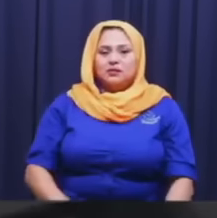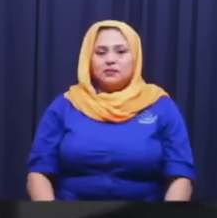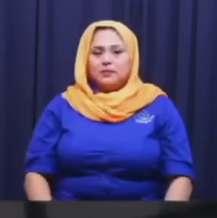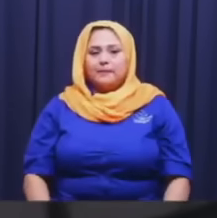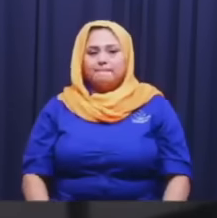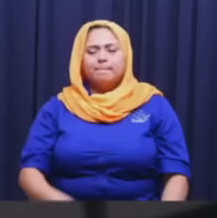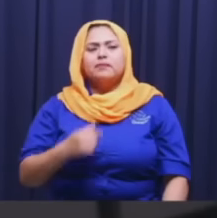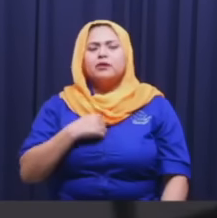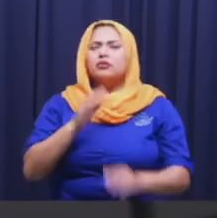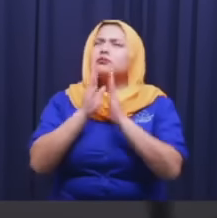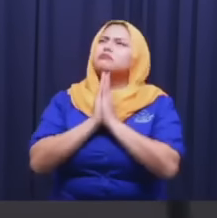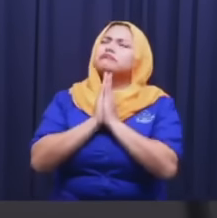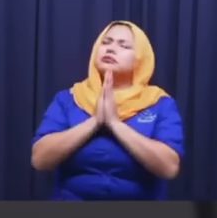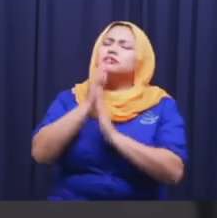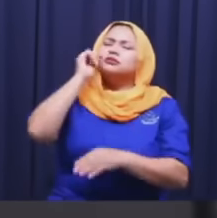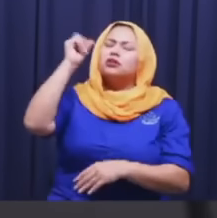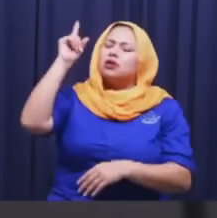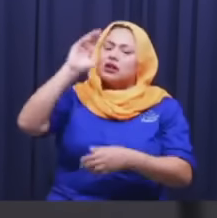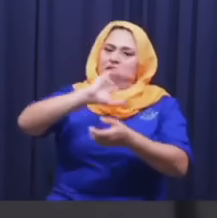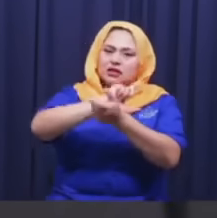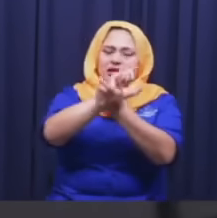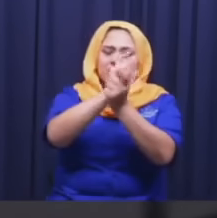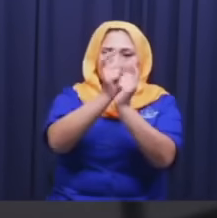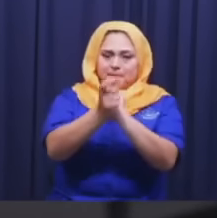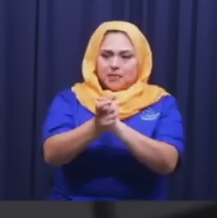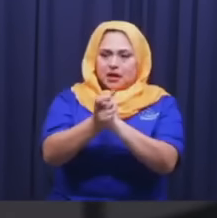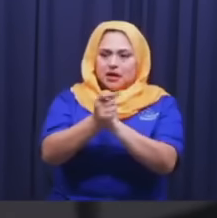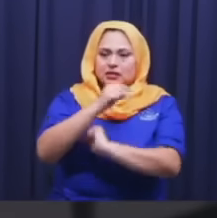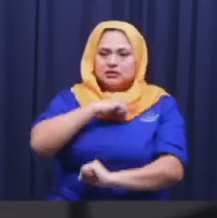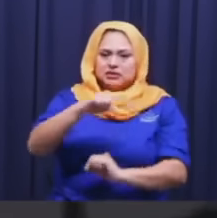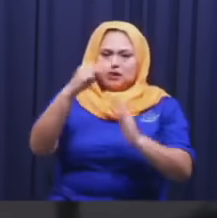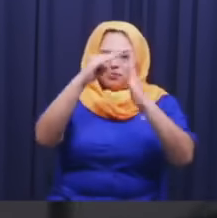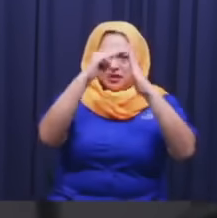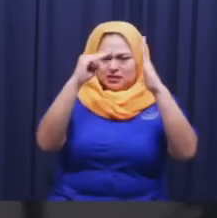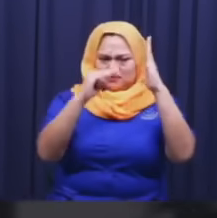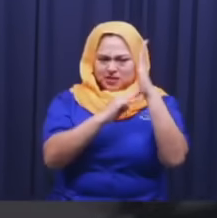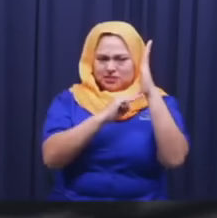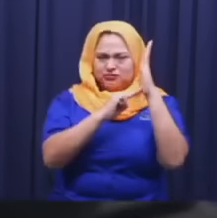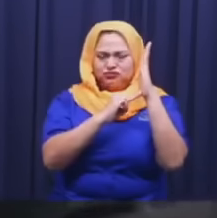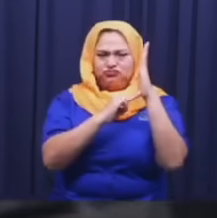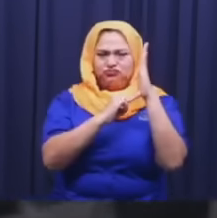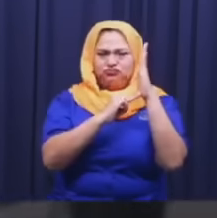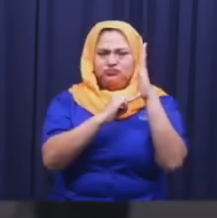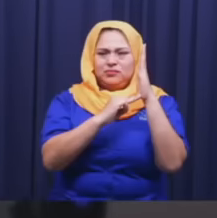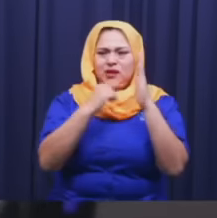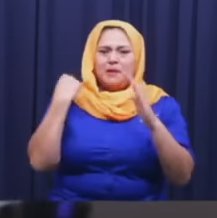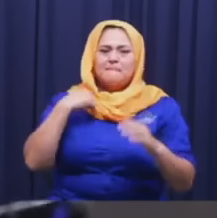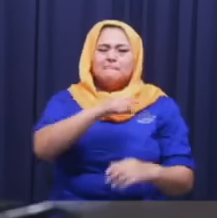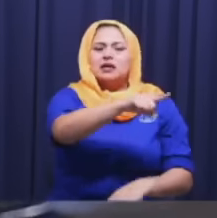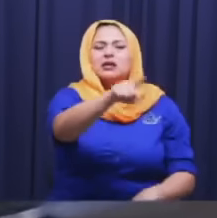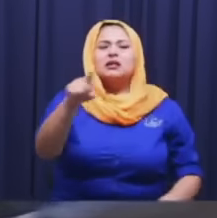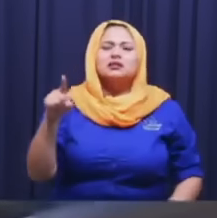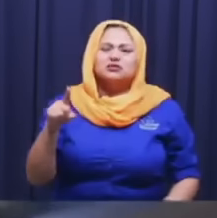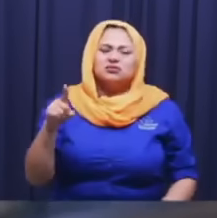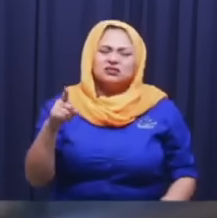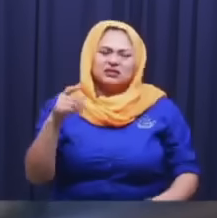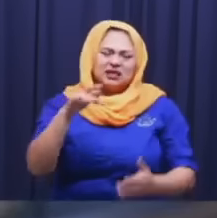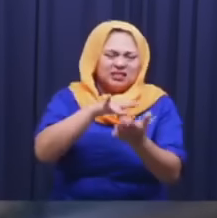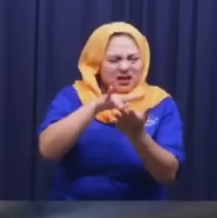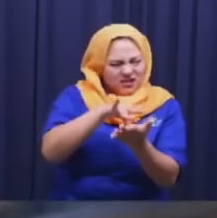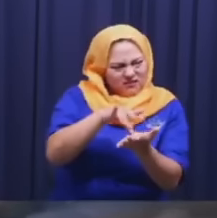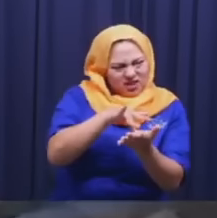Y yo te ruego, Señor, que se convierta en una especie de mandamiento para aquellos que han estado